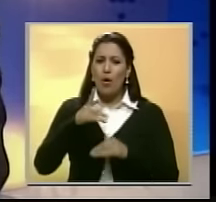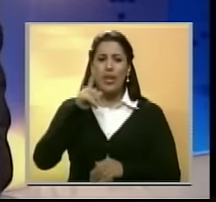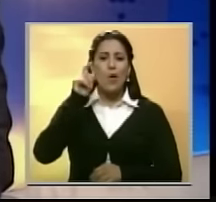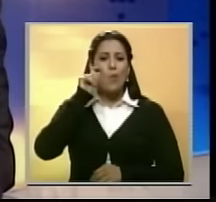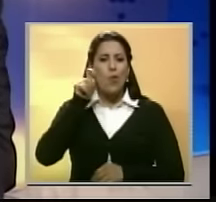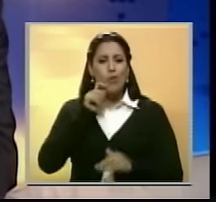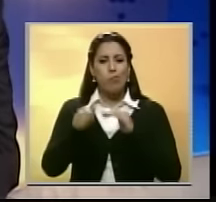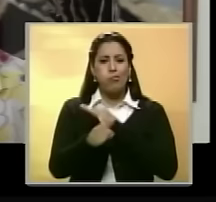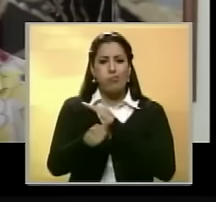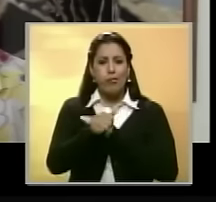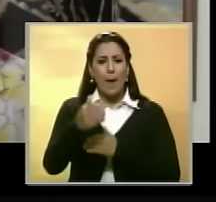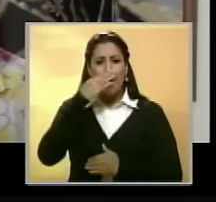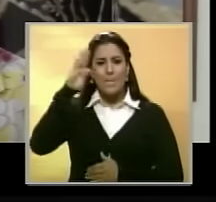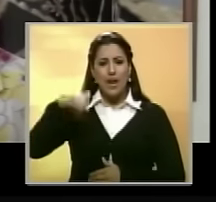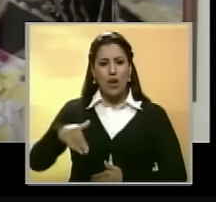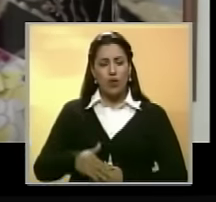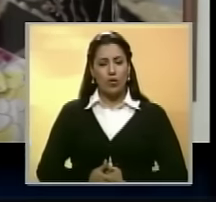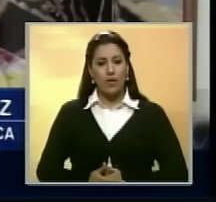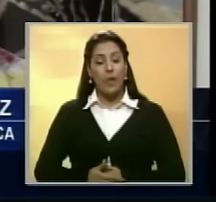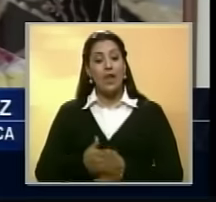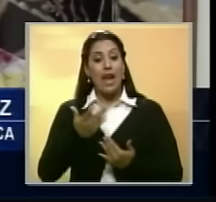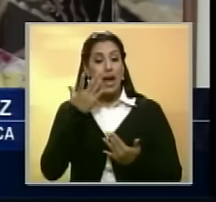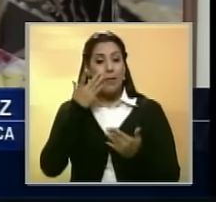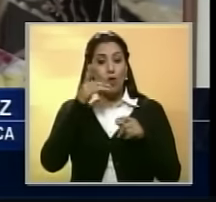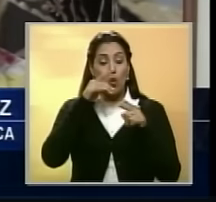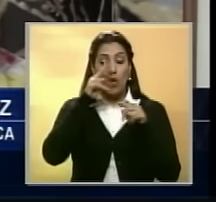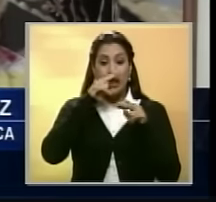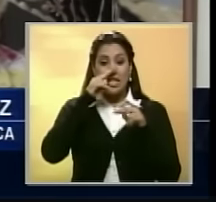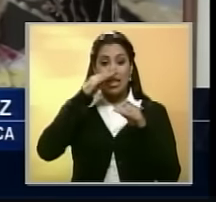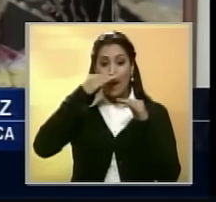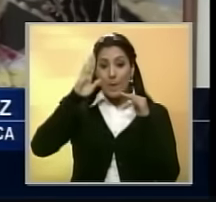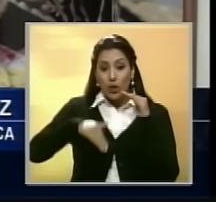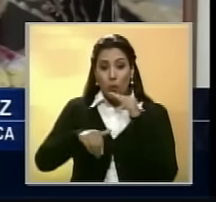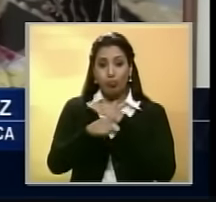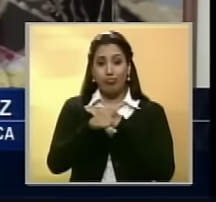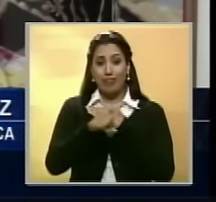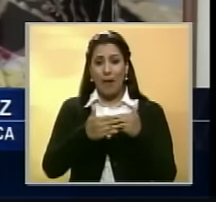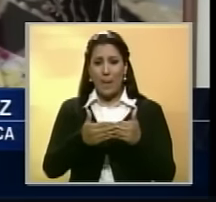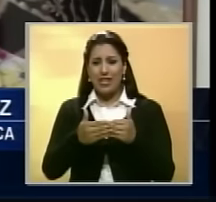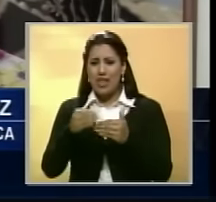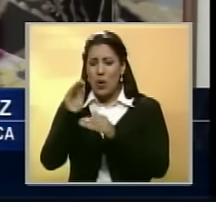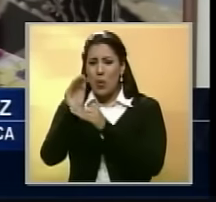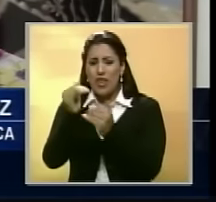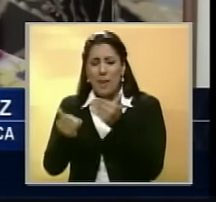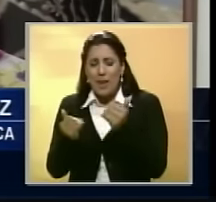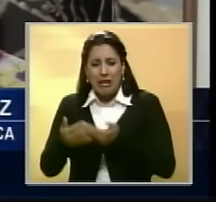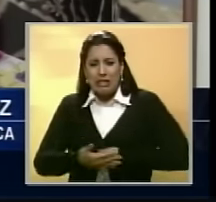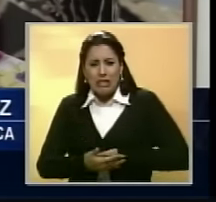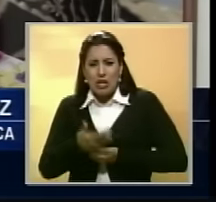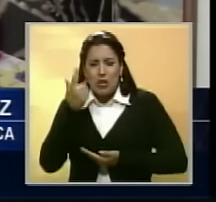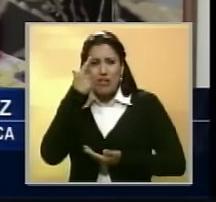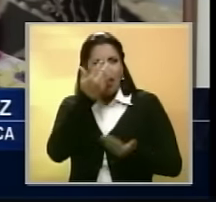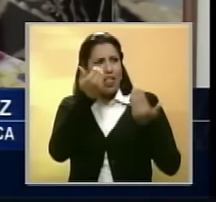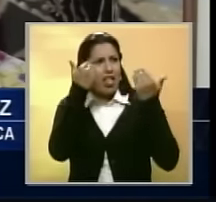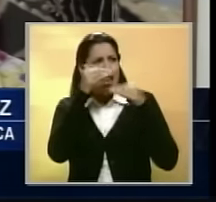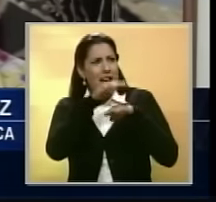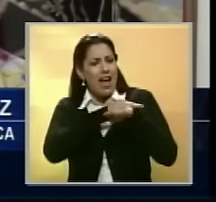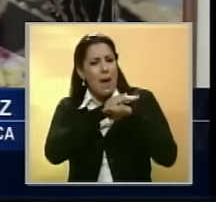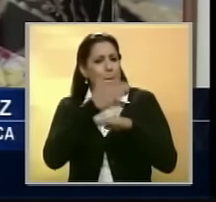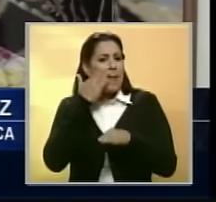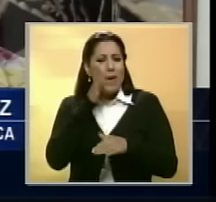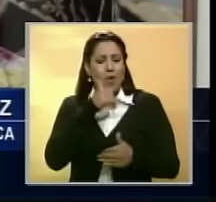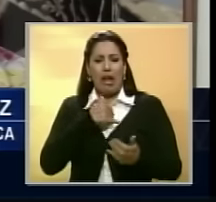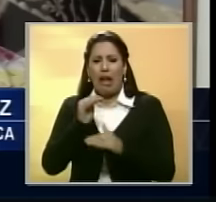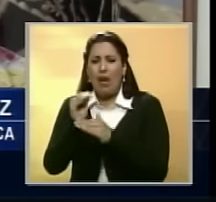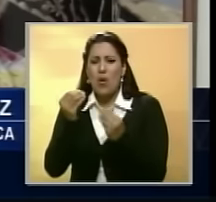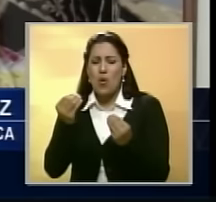precoz. Veamos. Una niña criando a otro niño, ¿verdad? Una niña buscando afecto, teniendo un hijo o en una pareja,